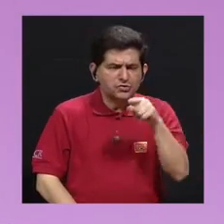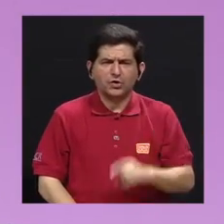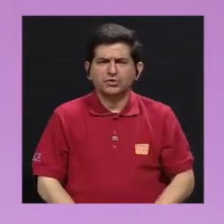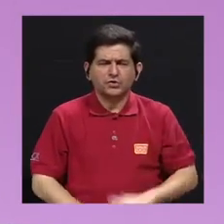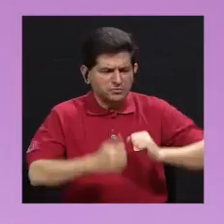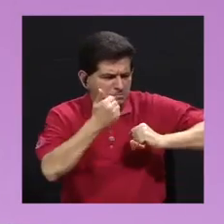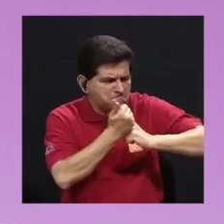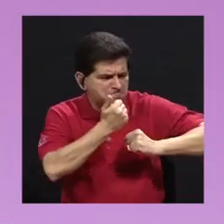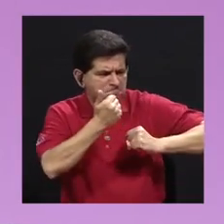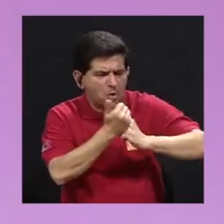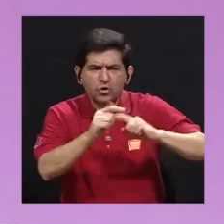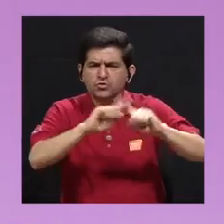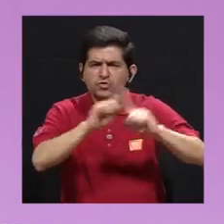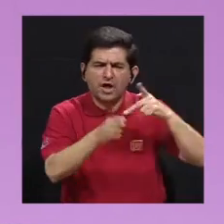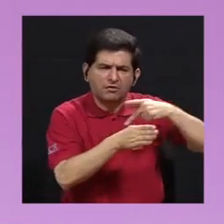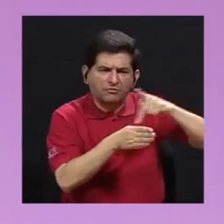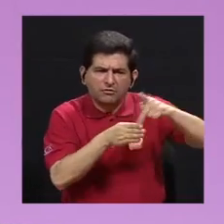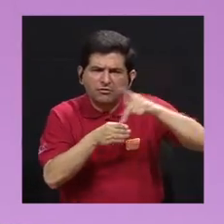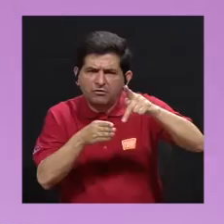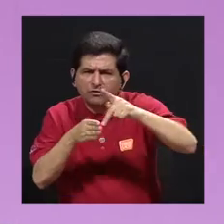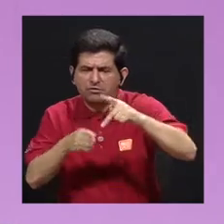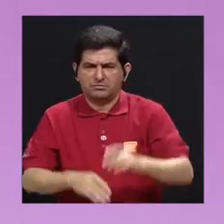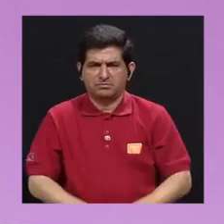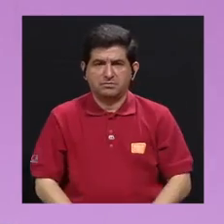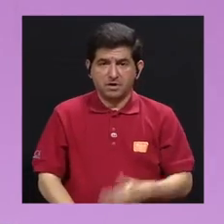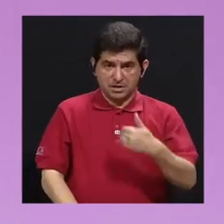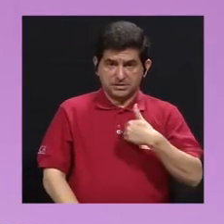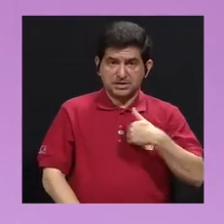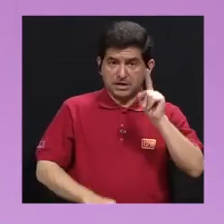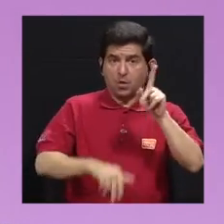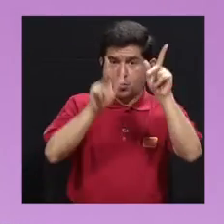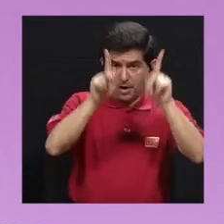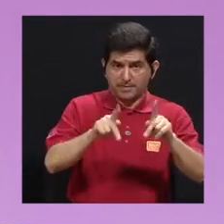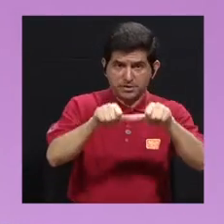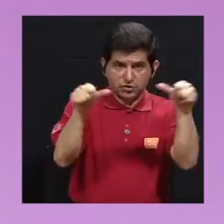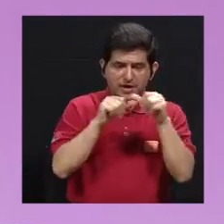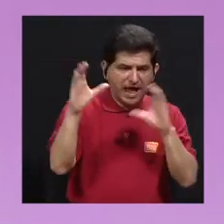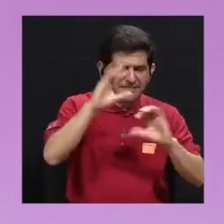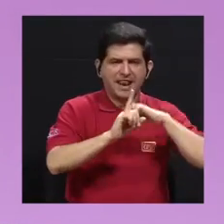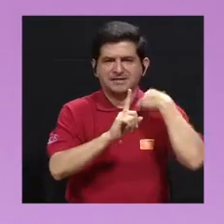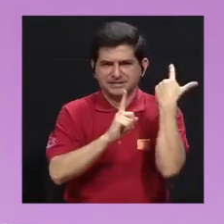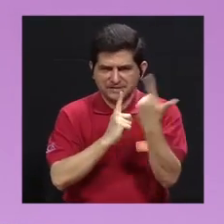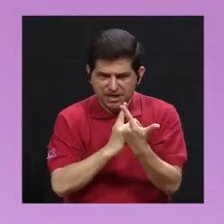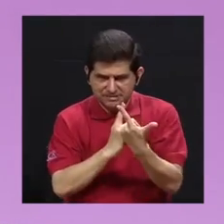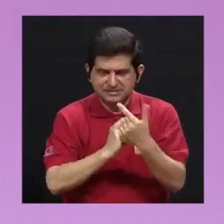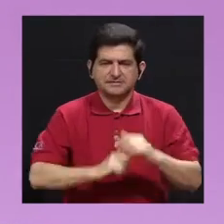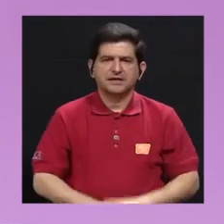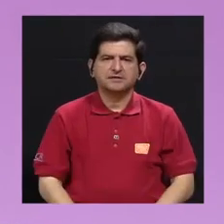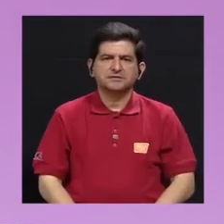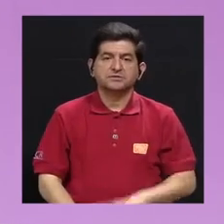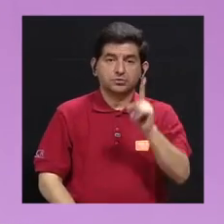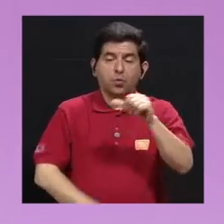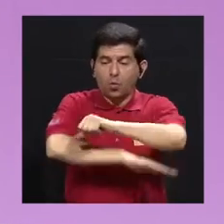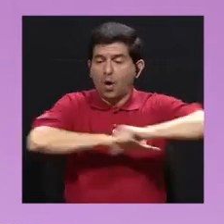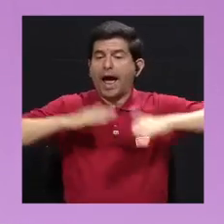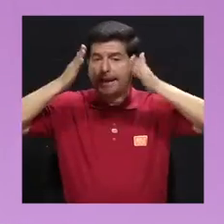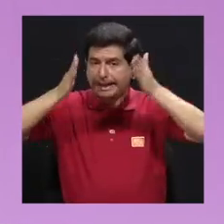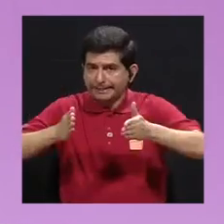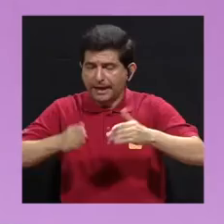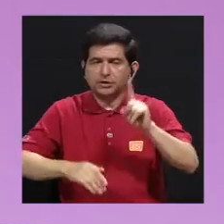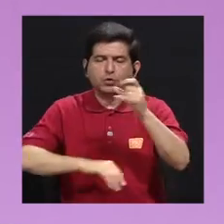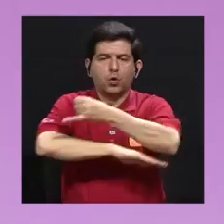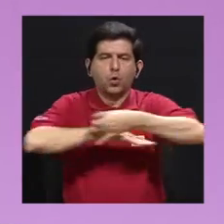todo un apoyo interdisciplinario donde hay una persona del área ciencias sociales y un arquitecto